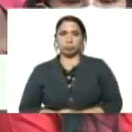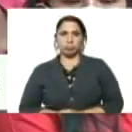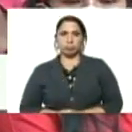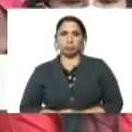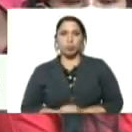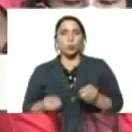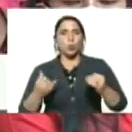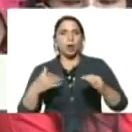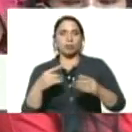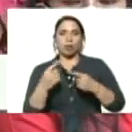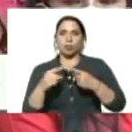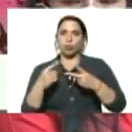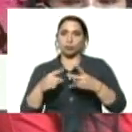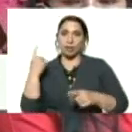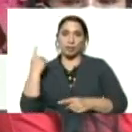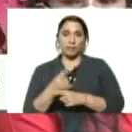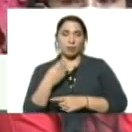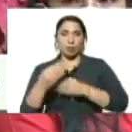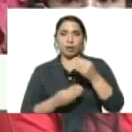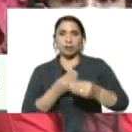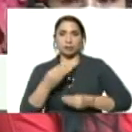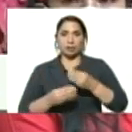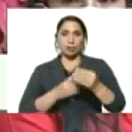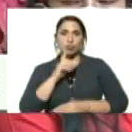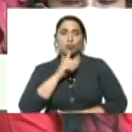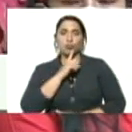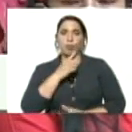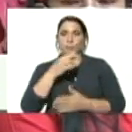debemos hacer en su nombre